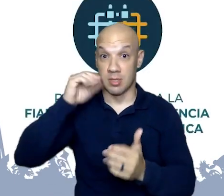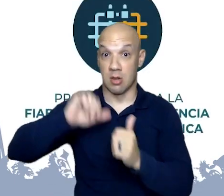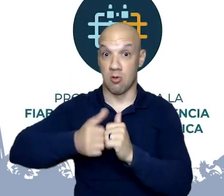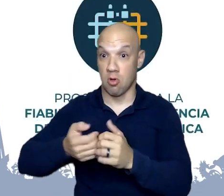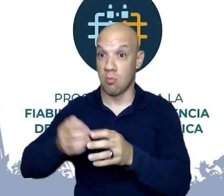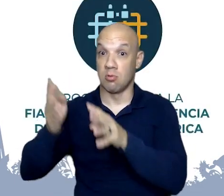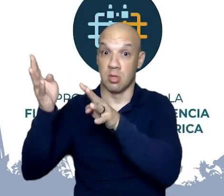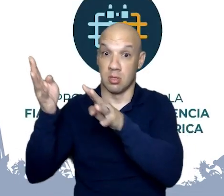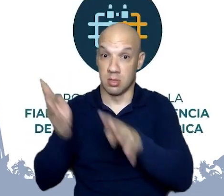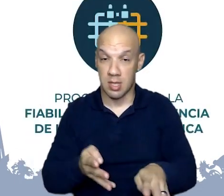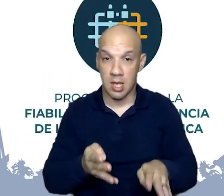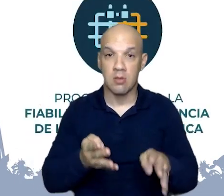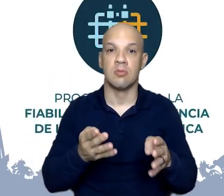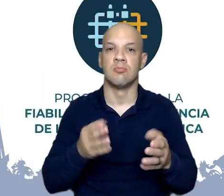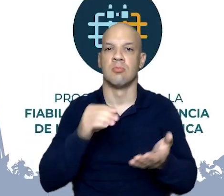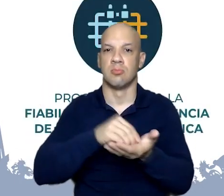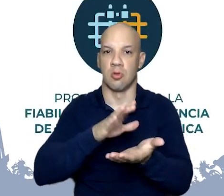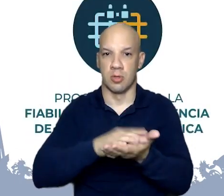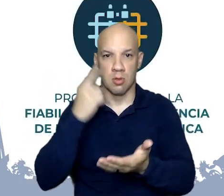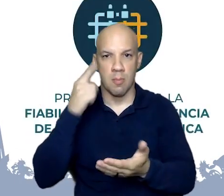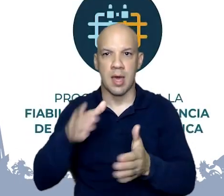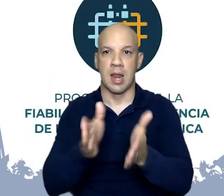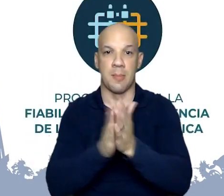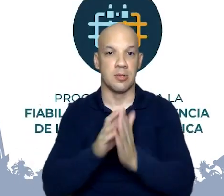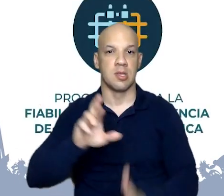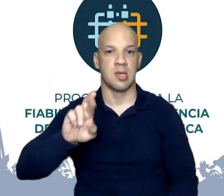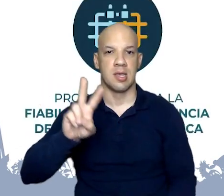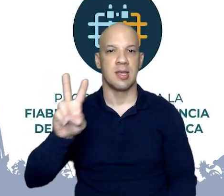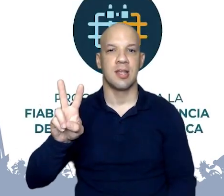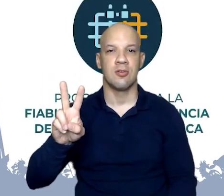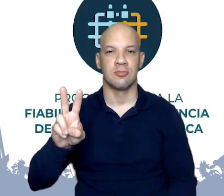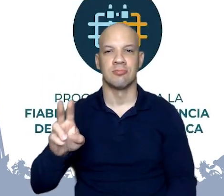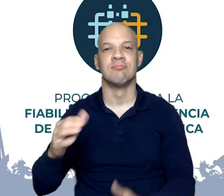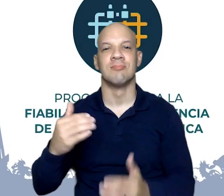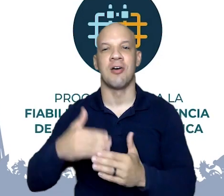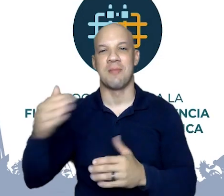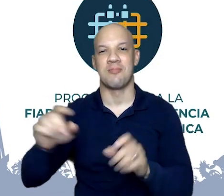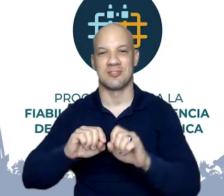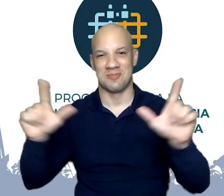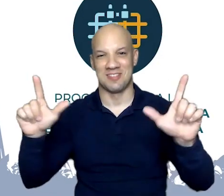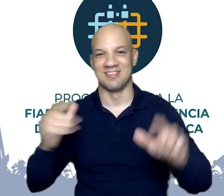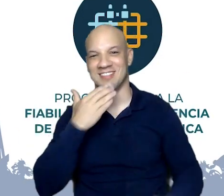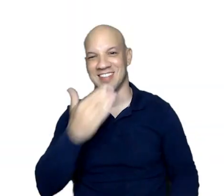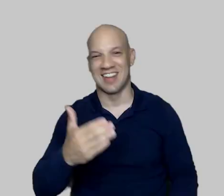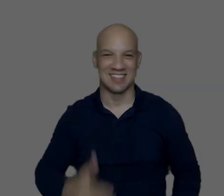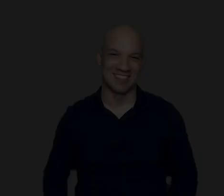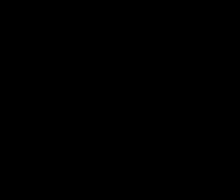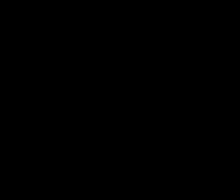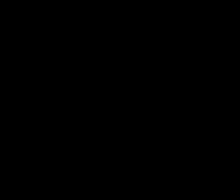cómo descargar los documentos para la solicitud de ER2, continúe el próximo video. ¡Gracias!